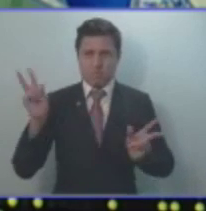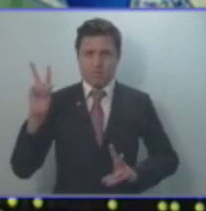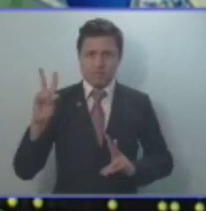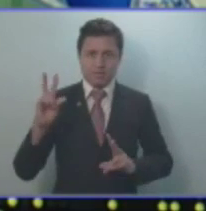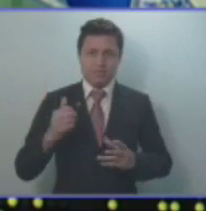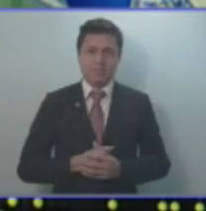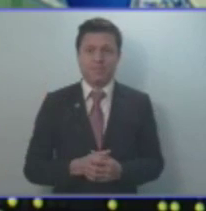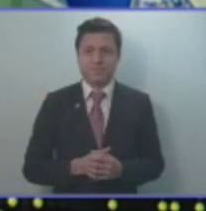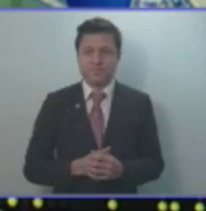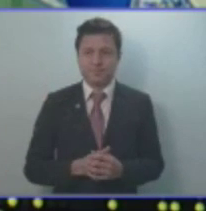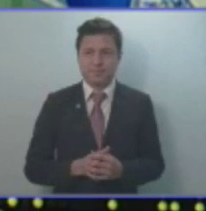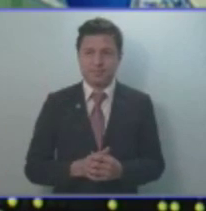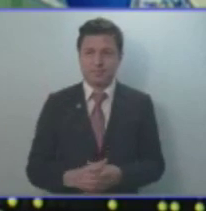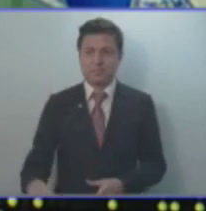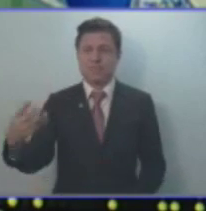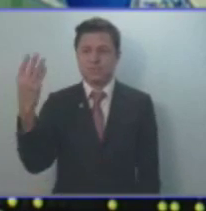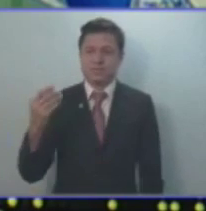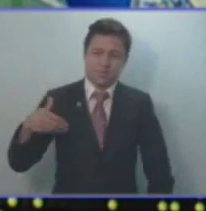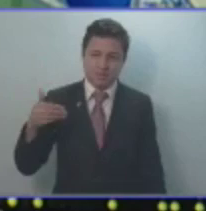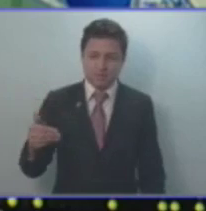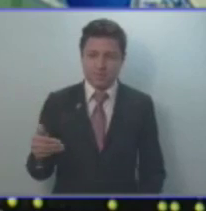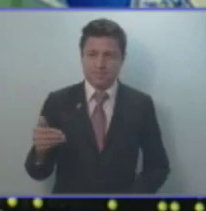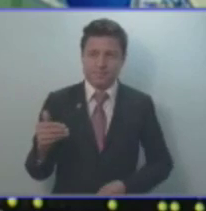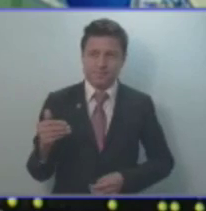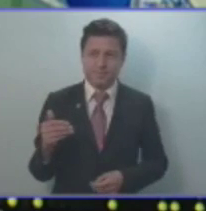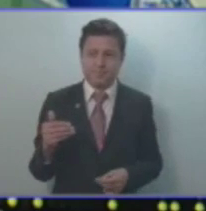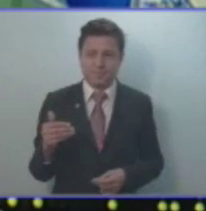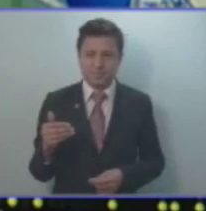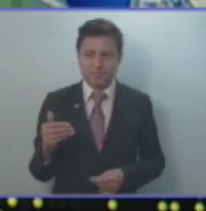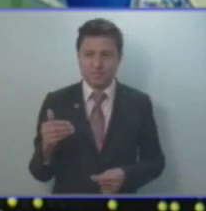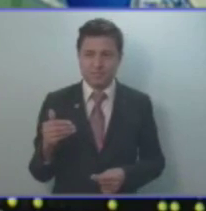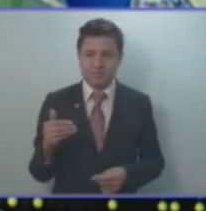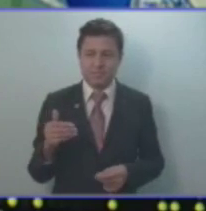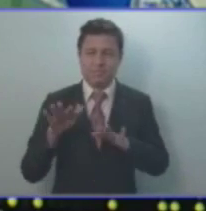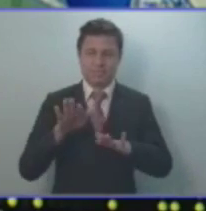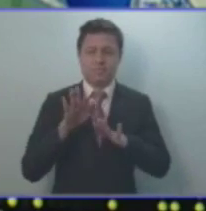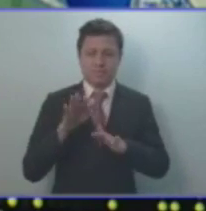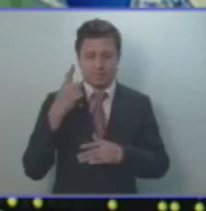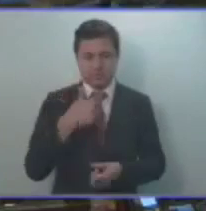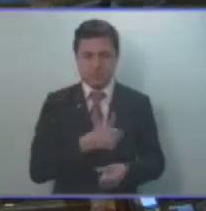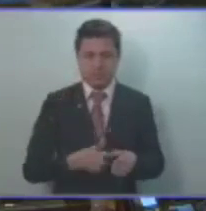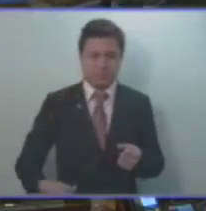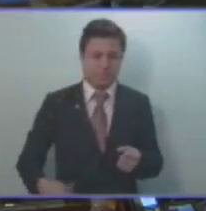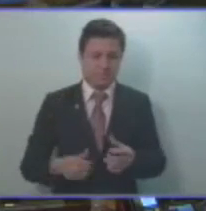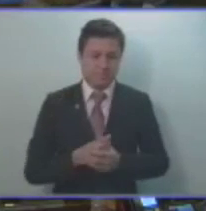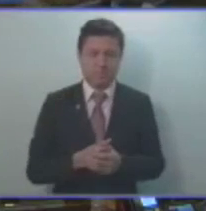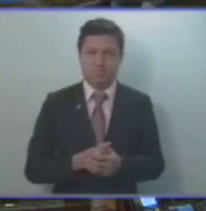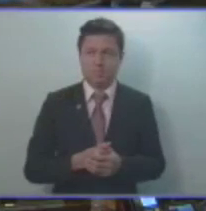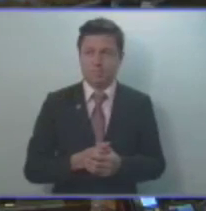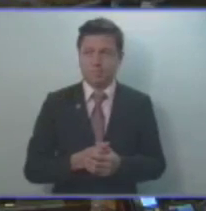Salvador, a los días del año 2018. Gracias, señor presidente. Lo que estén de